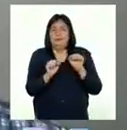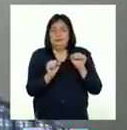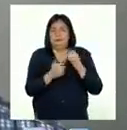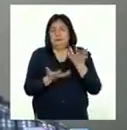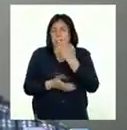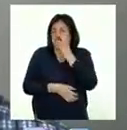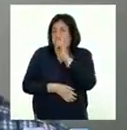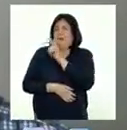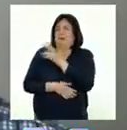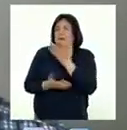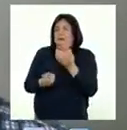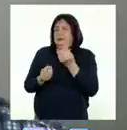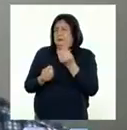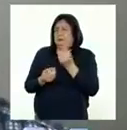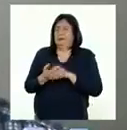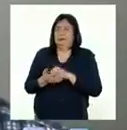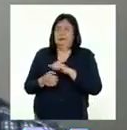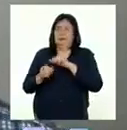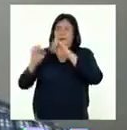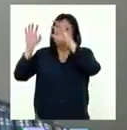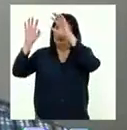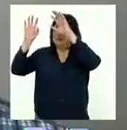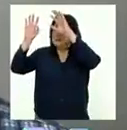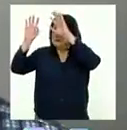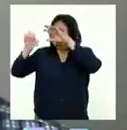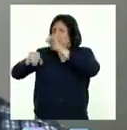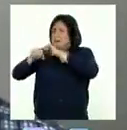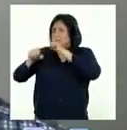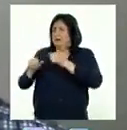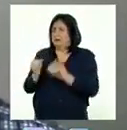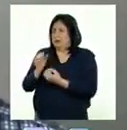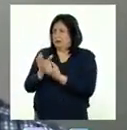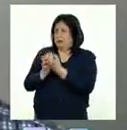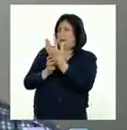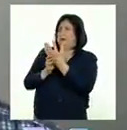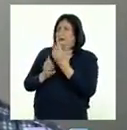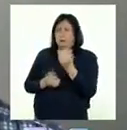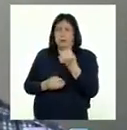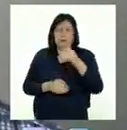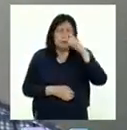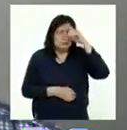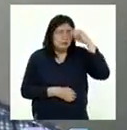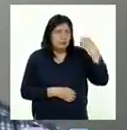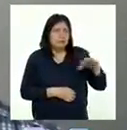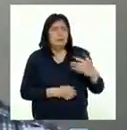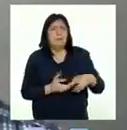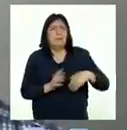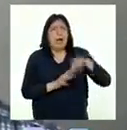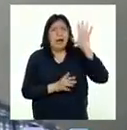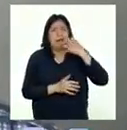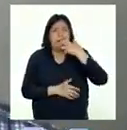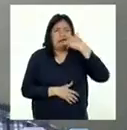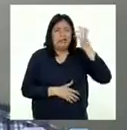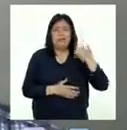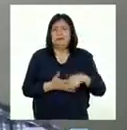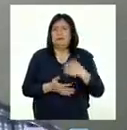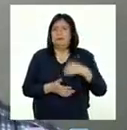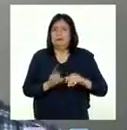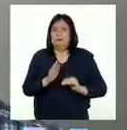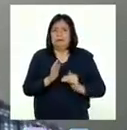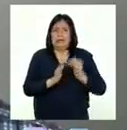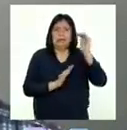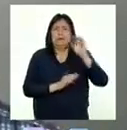ver cómo cae nieve en primavera, o cómo los veranos son mucho más cálidos, inclusive llegando a más